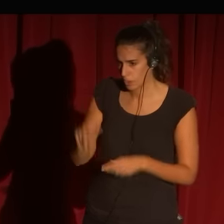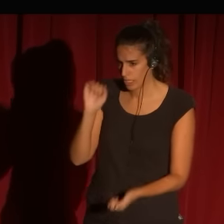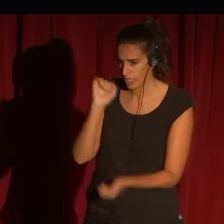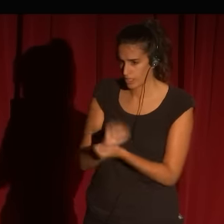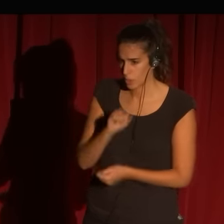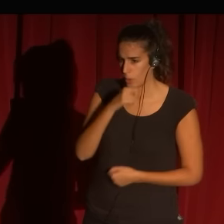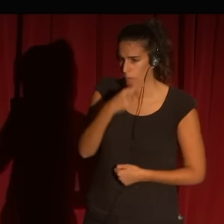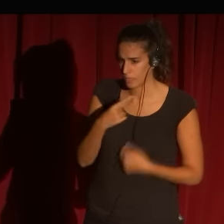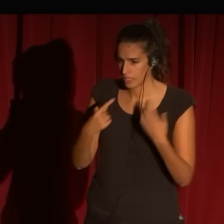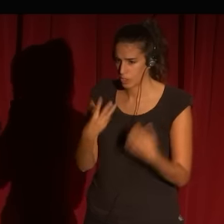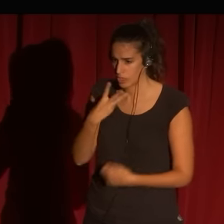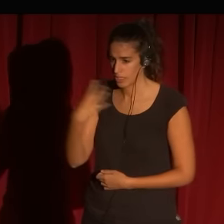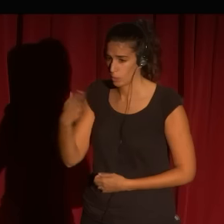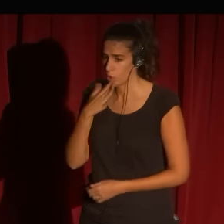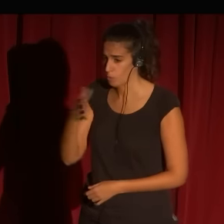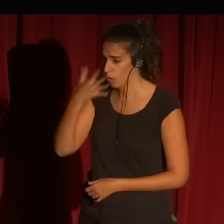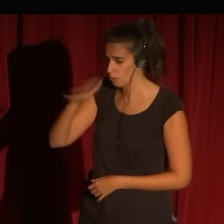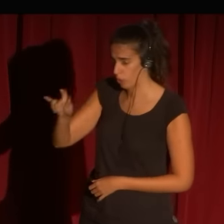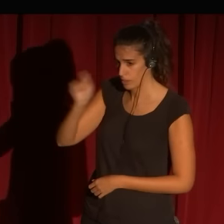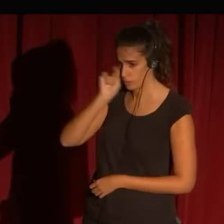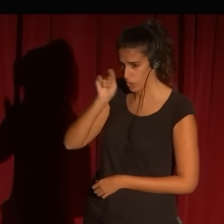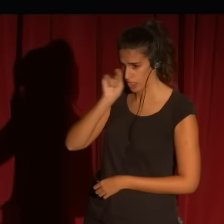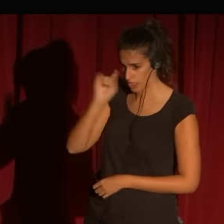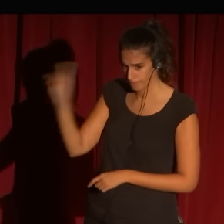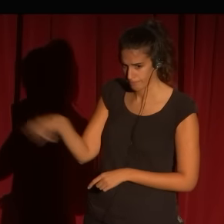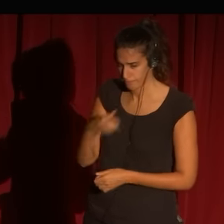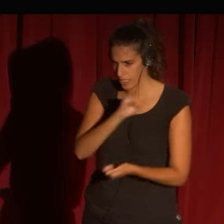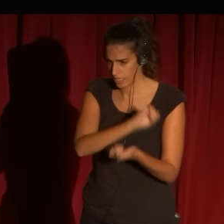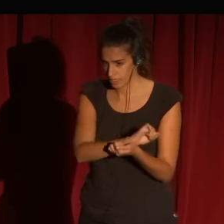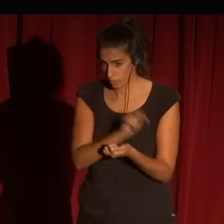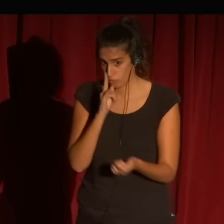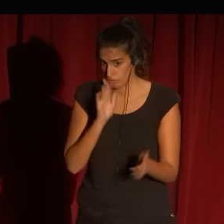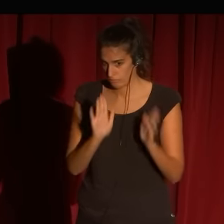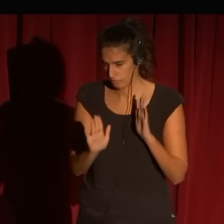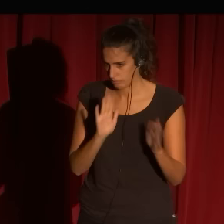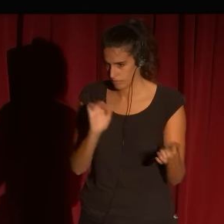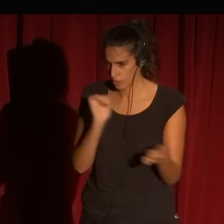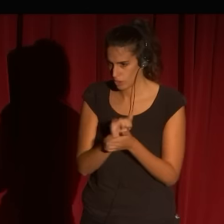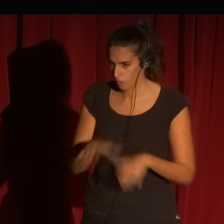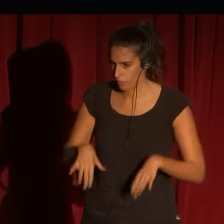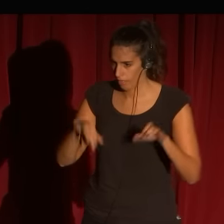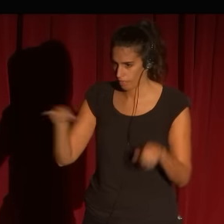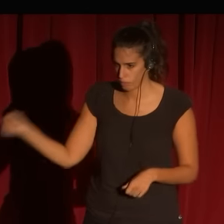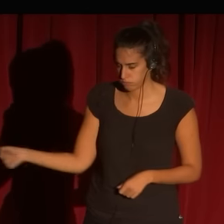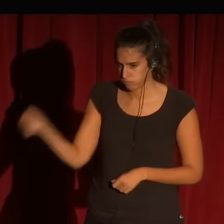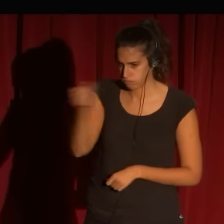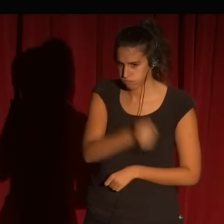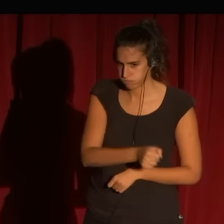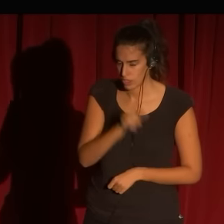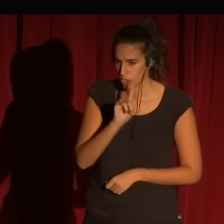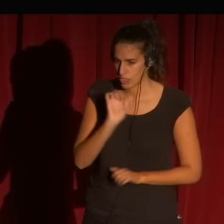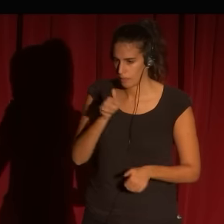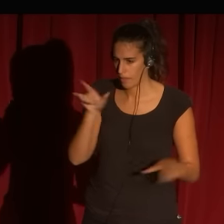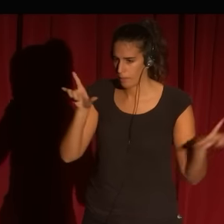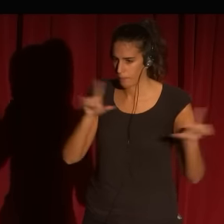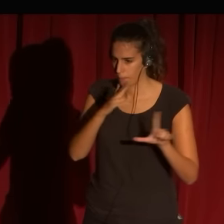1634 acusado de espionaje y es arrestado como se arrestaban en esa en esa época que es en un palacio y él empieza a comprar